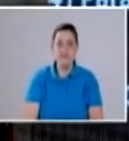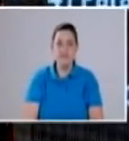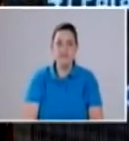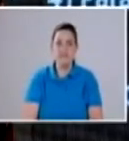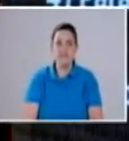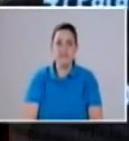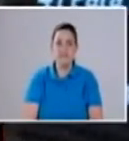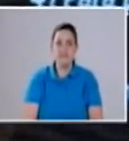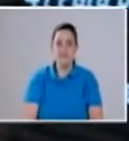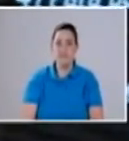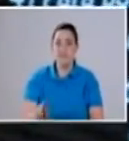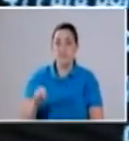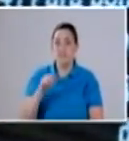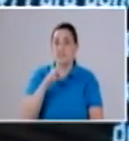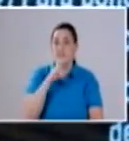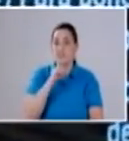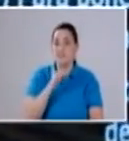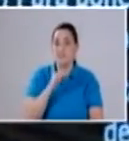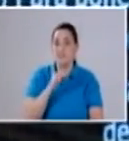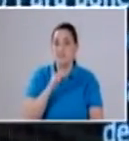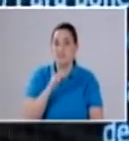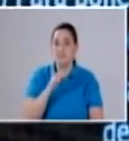O sea, no basta con saber,